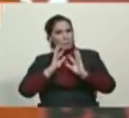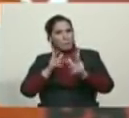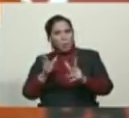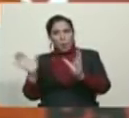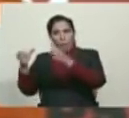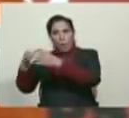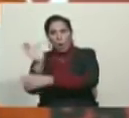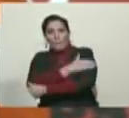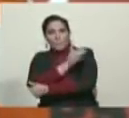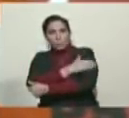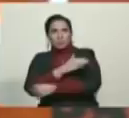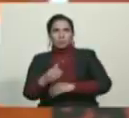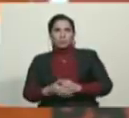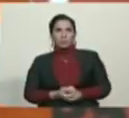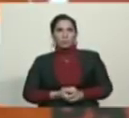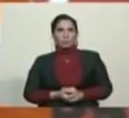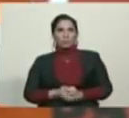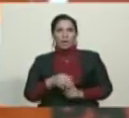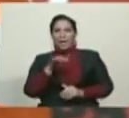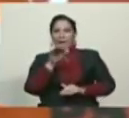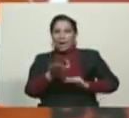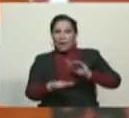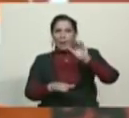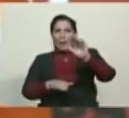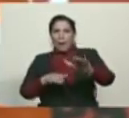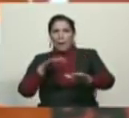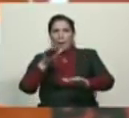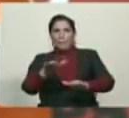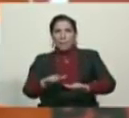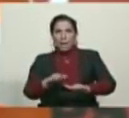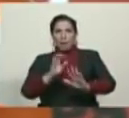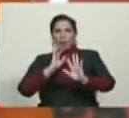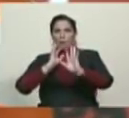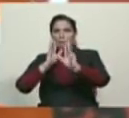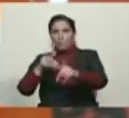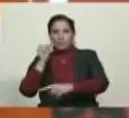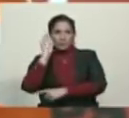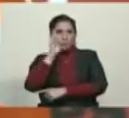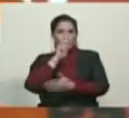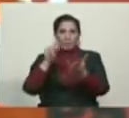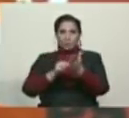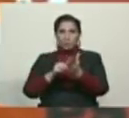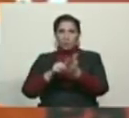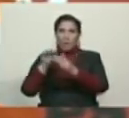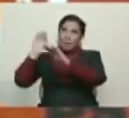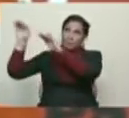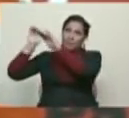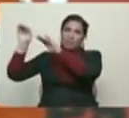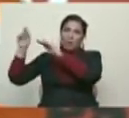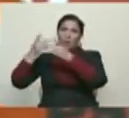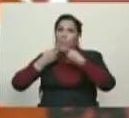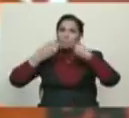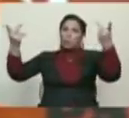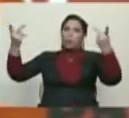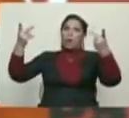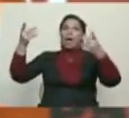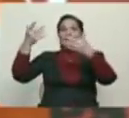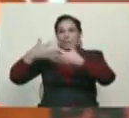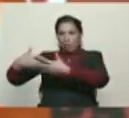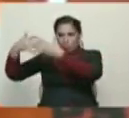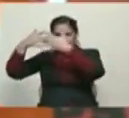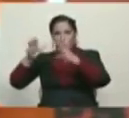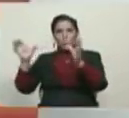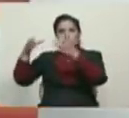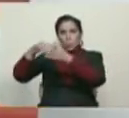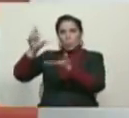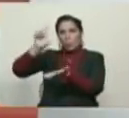oposición, en cada paso que ofrece la Asamblea Nacional, desde el exterior hay pronunciamientos por parte de Estados Unidos, por parte del Grupo de